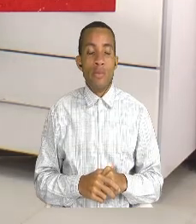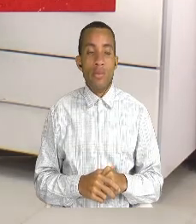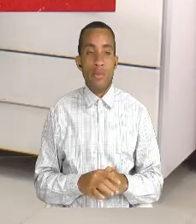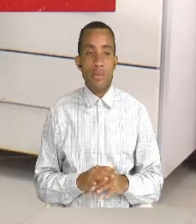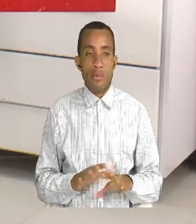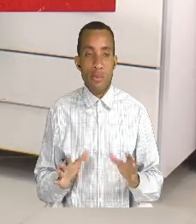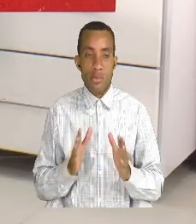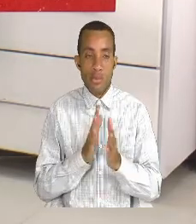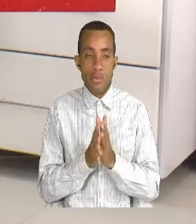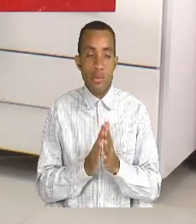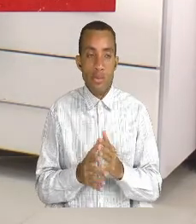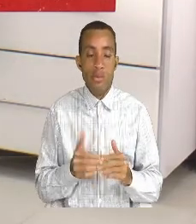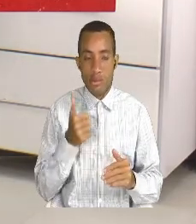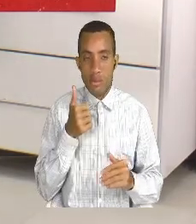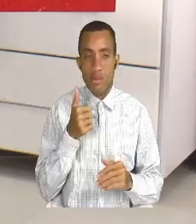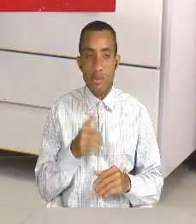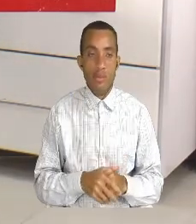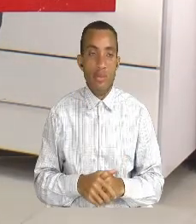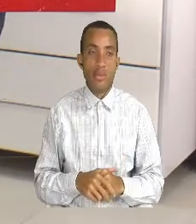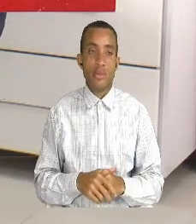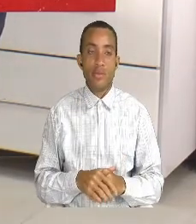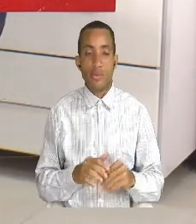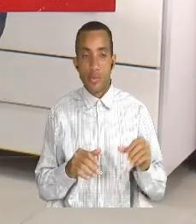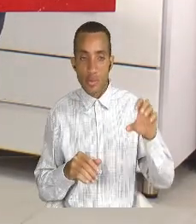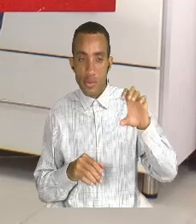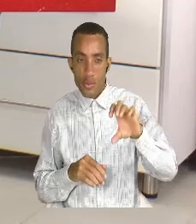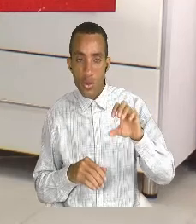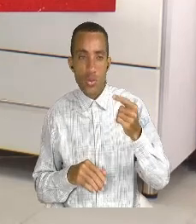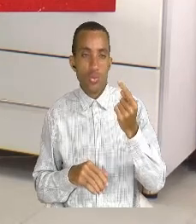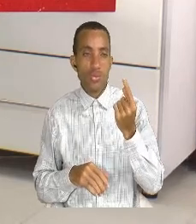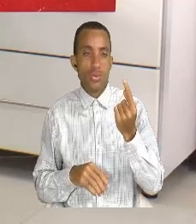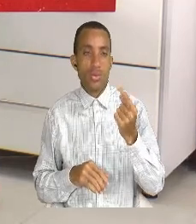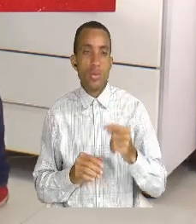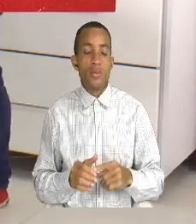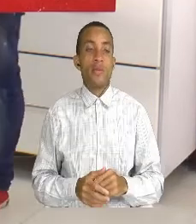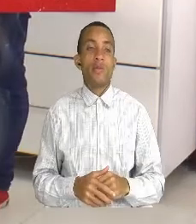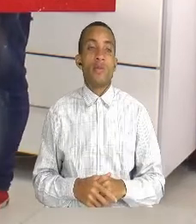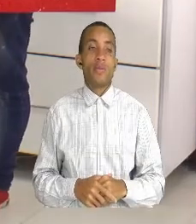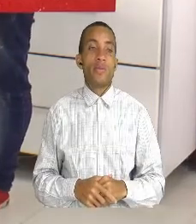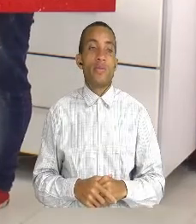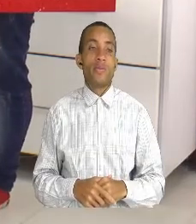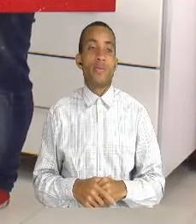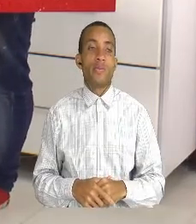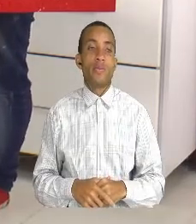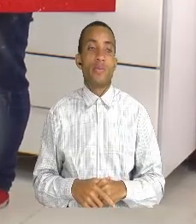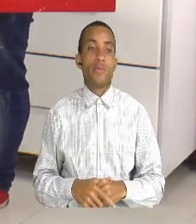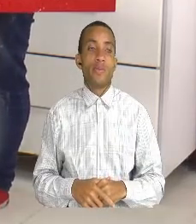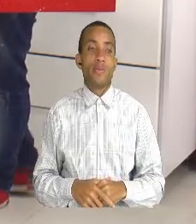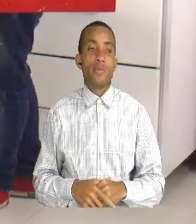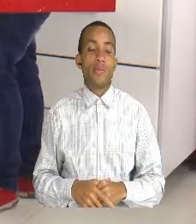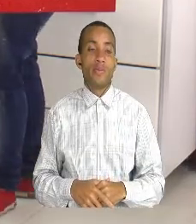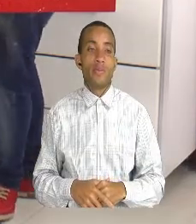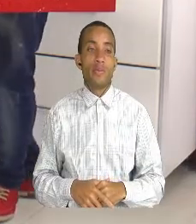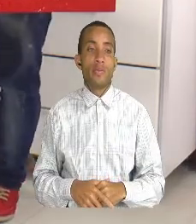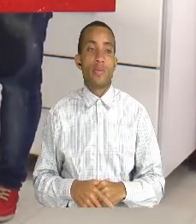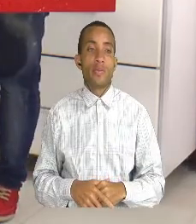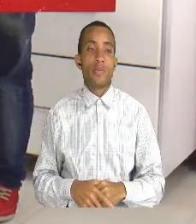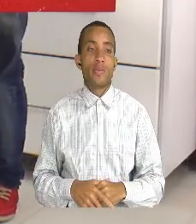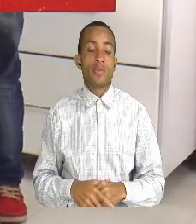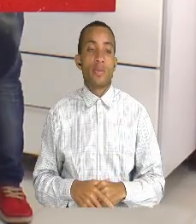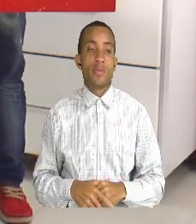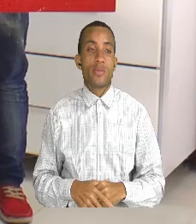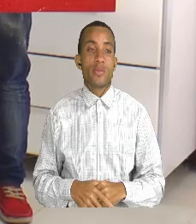Sí, ese está muy bien. Me le agregas un poquitico, por favor. Vamos a agregar entonces. Y,